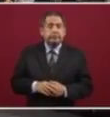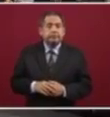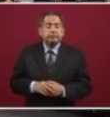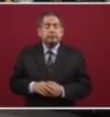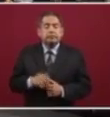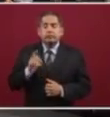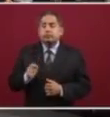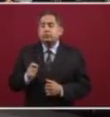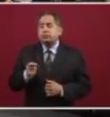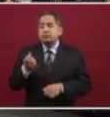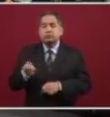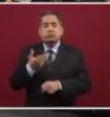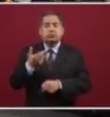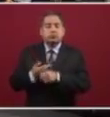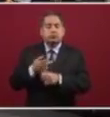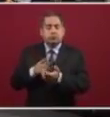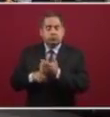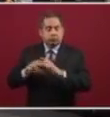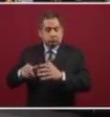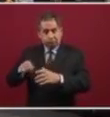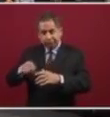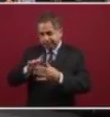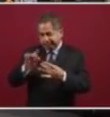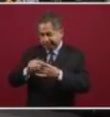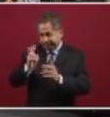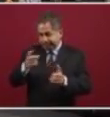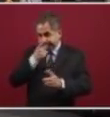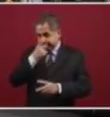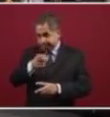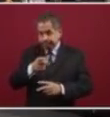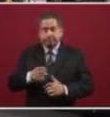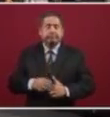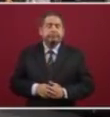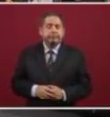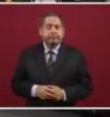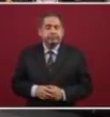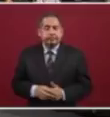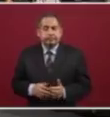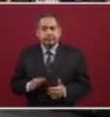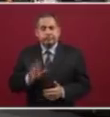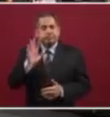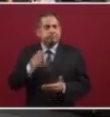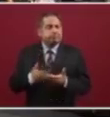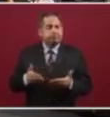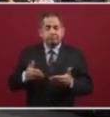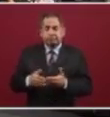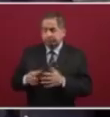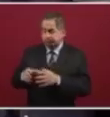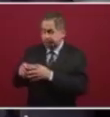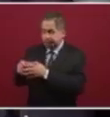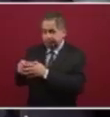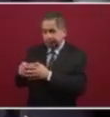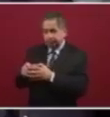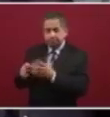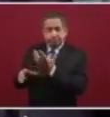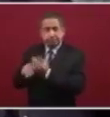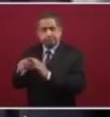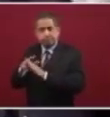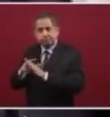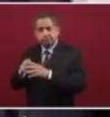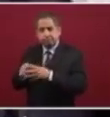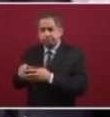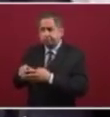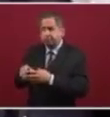Ayer el secretario Ebrard tocó el tema y todo parece indicar que ahora las caravanas de migrantes serán